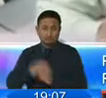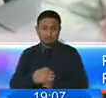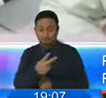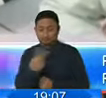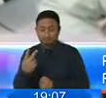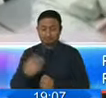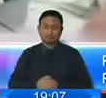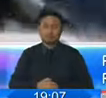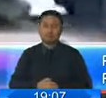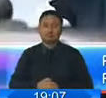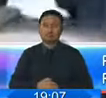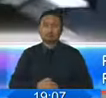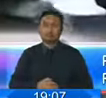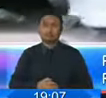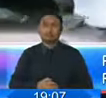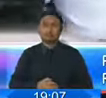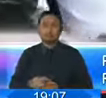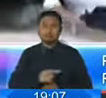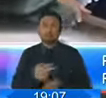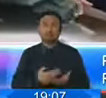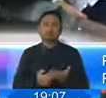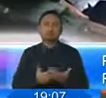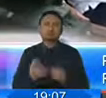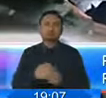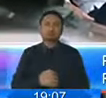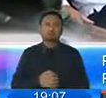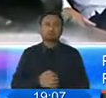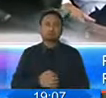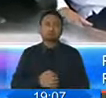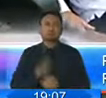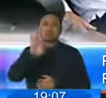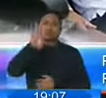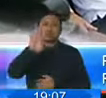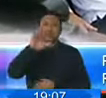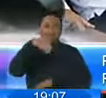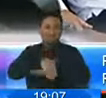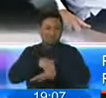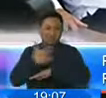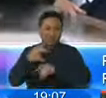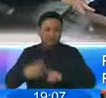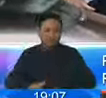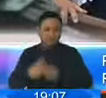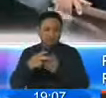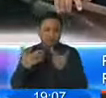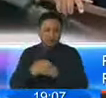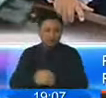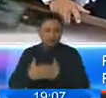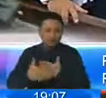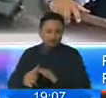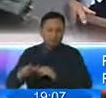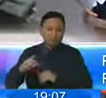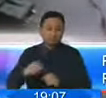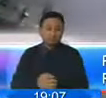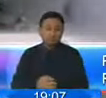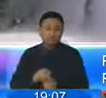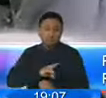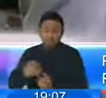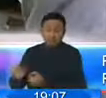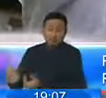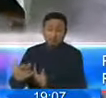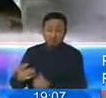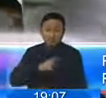Nebot Saadi. Esta reunión inició aproximadamente a las 16:30 y se tiene conocimiento hasta el momento de